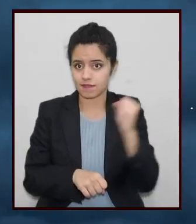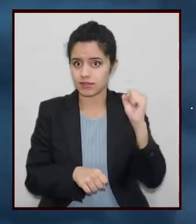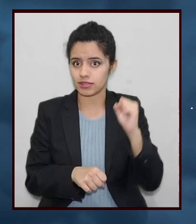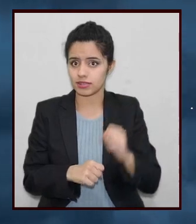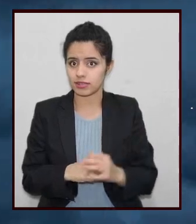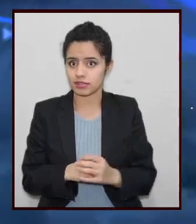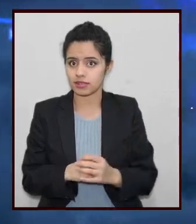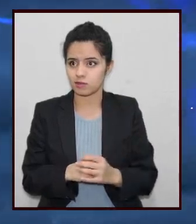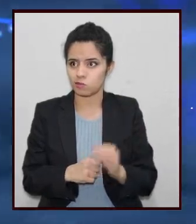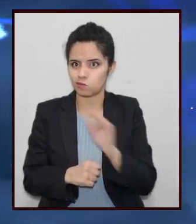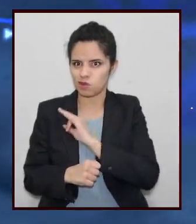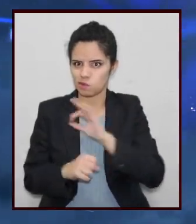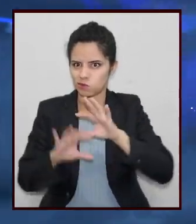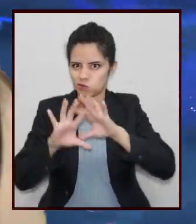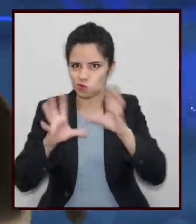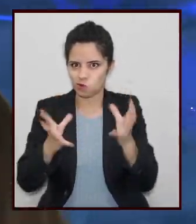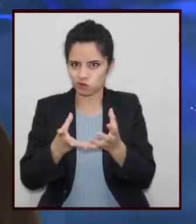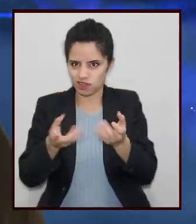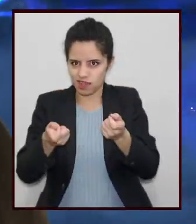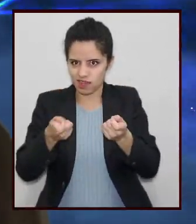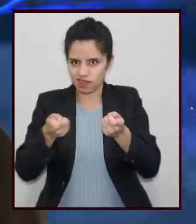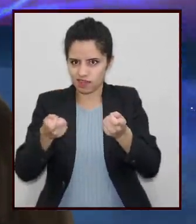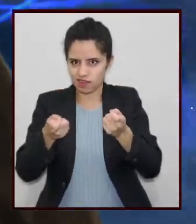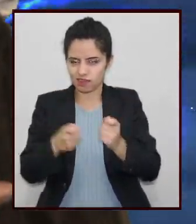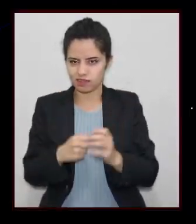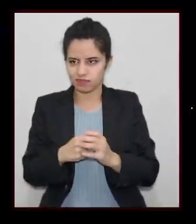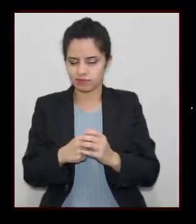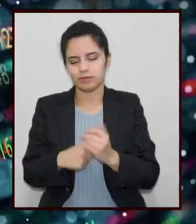podríamos conquistar el mundo.